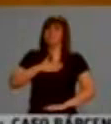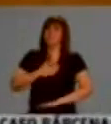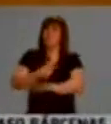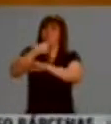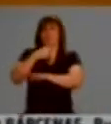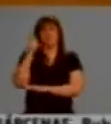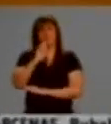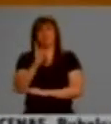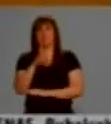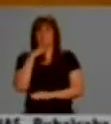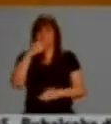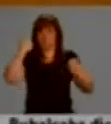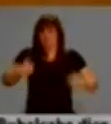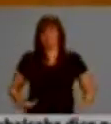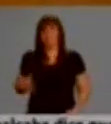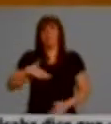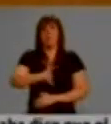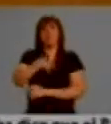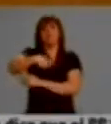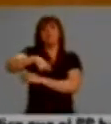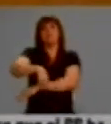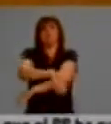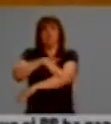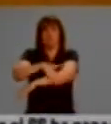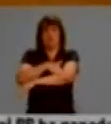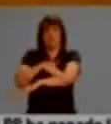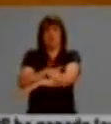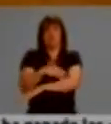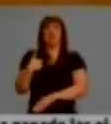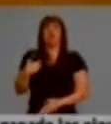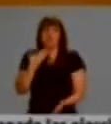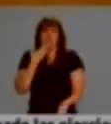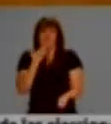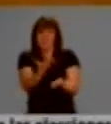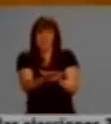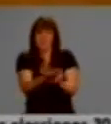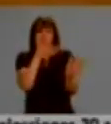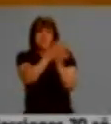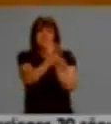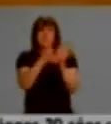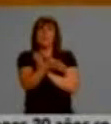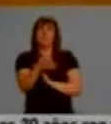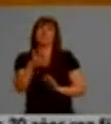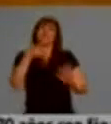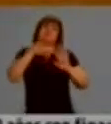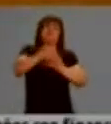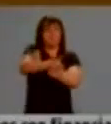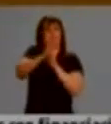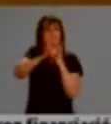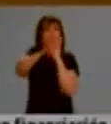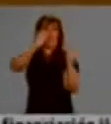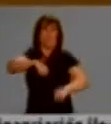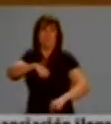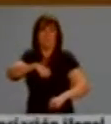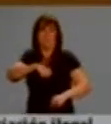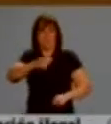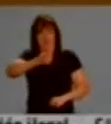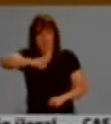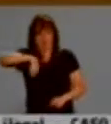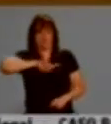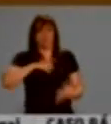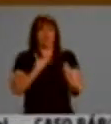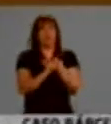obligación como presidente del Gobierno. Y pedirle explicaciones es, según usted, complicidad nuestra con